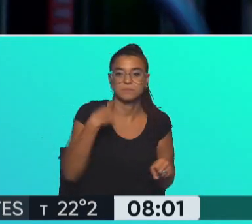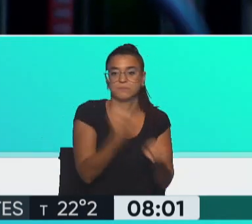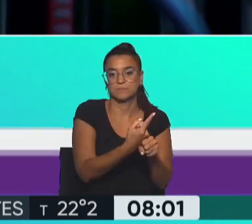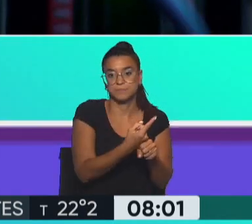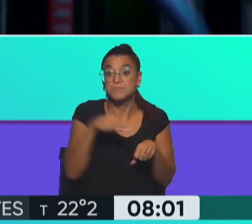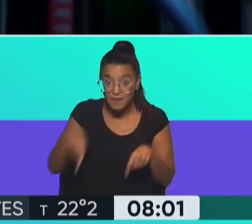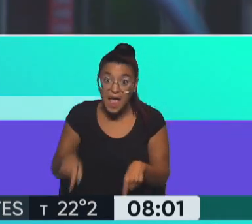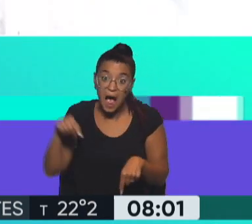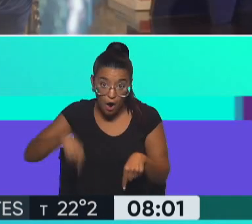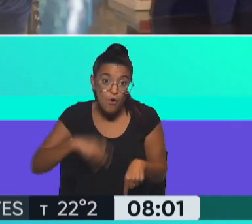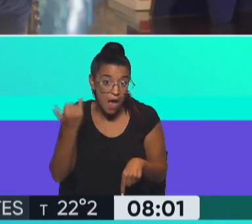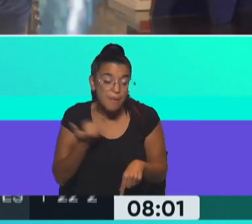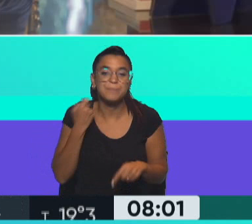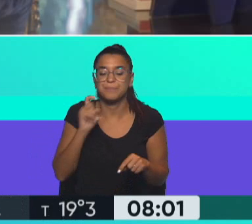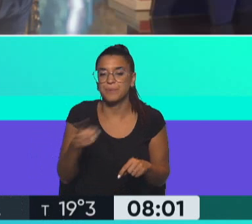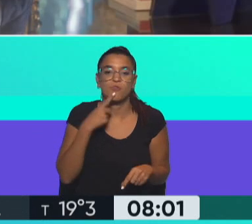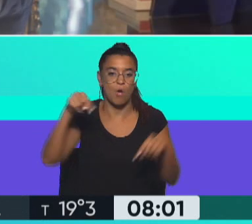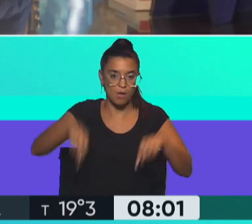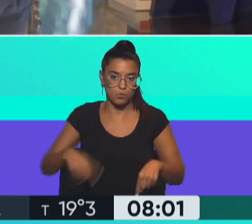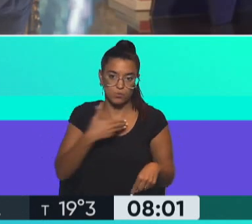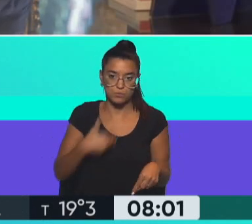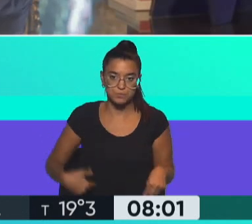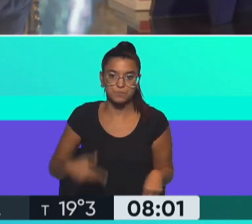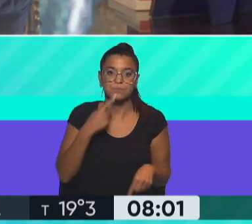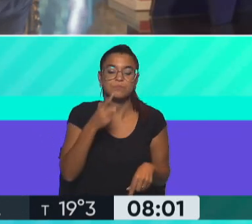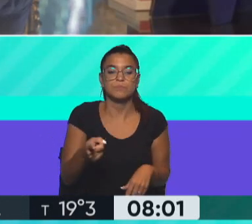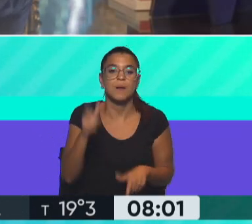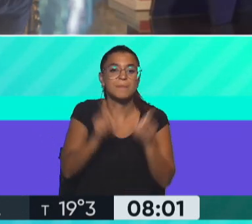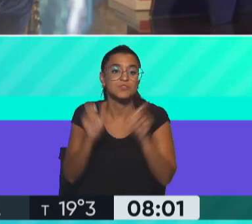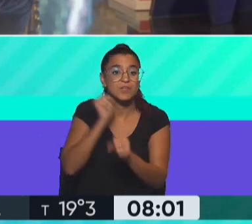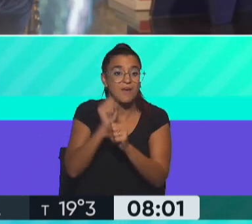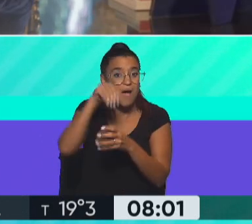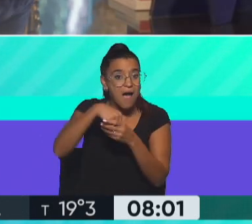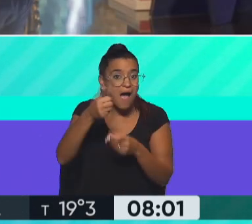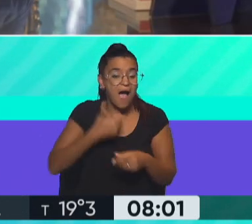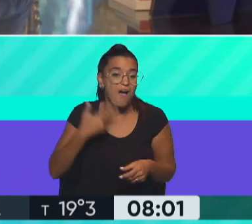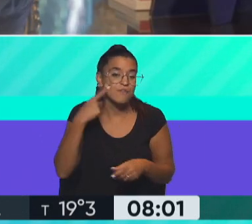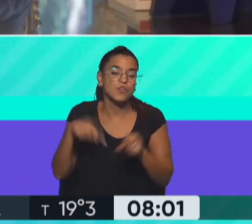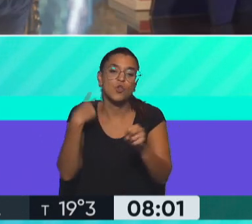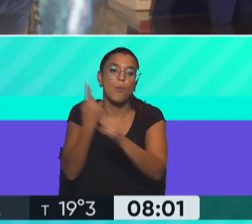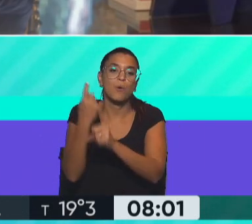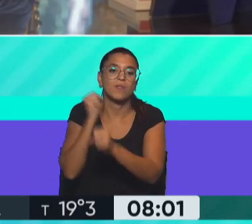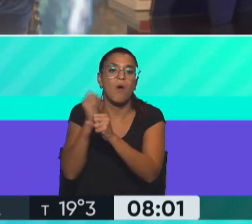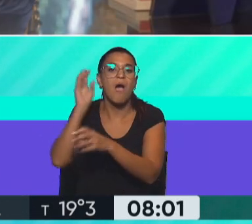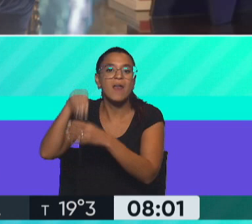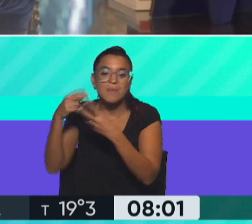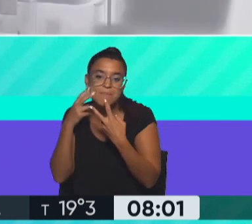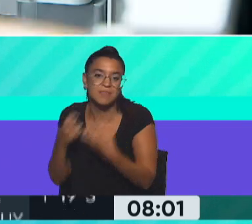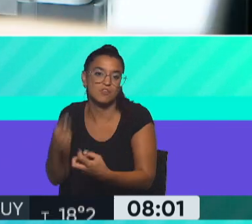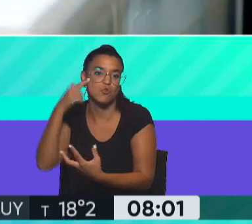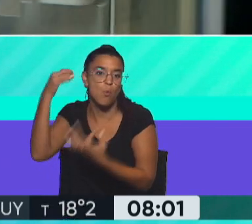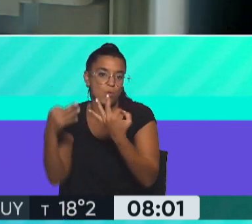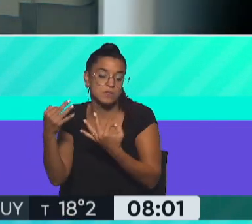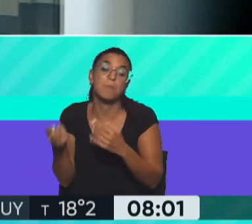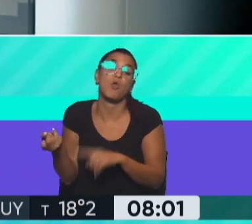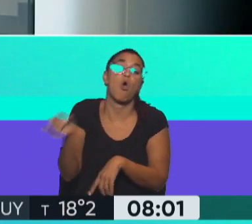una decisión política. El actual gobierno decidió que los agentes de la AFI no puedan trabajar en las causas judiciales. Pero esto viene otro gobierno